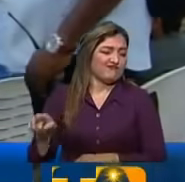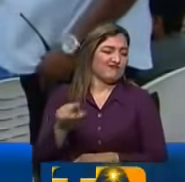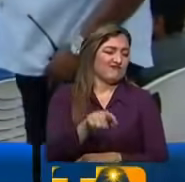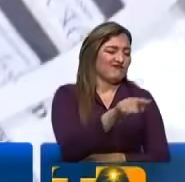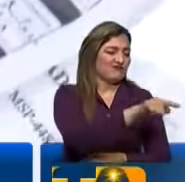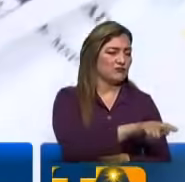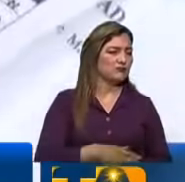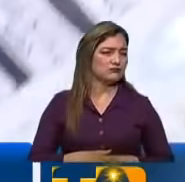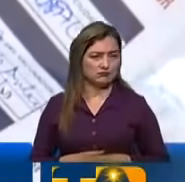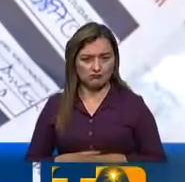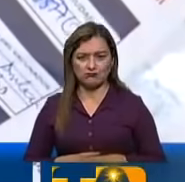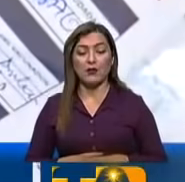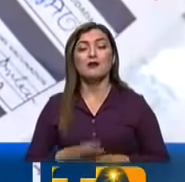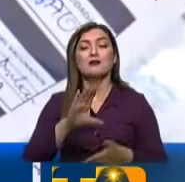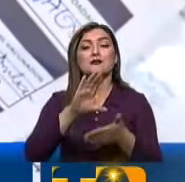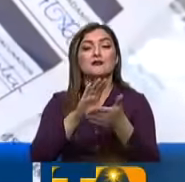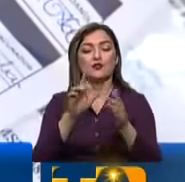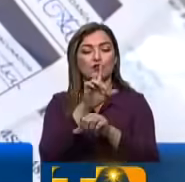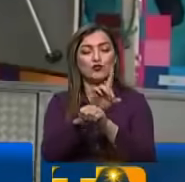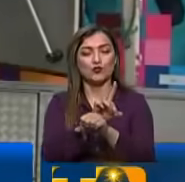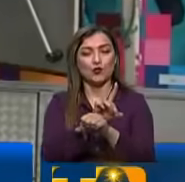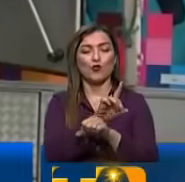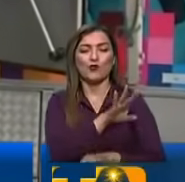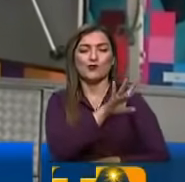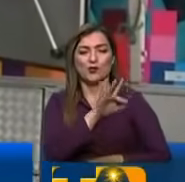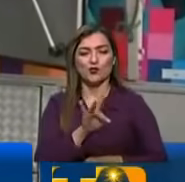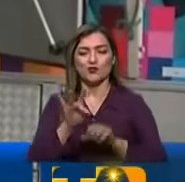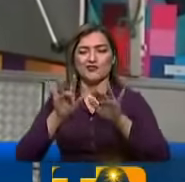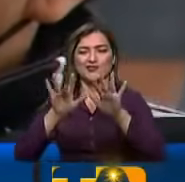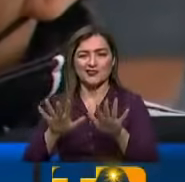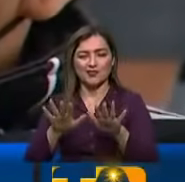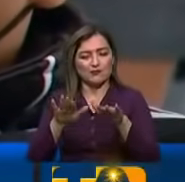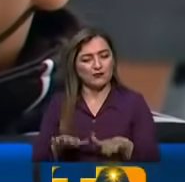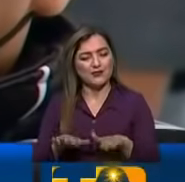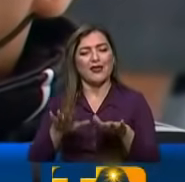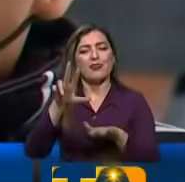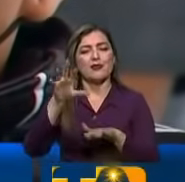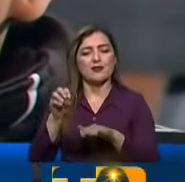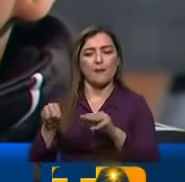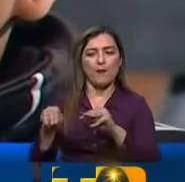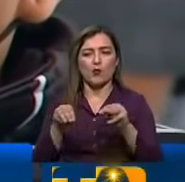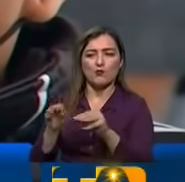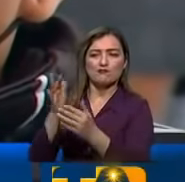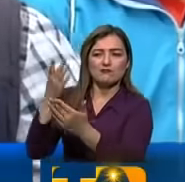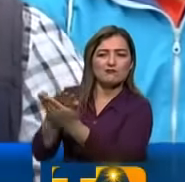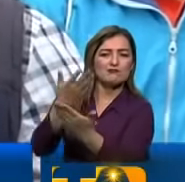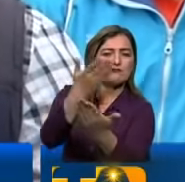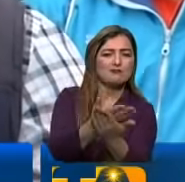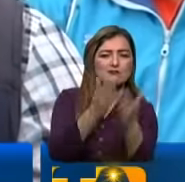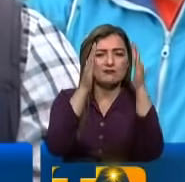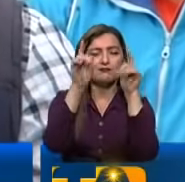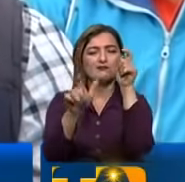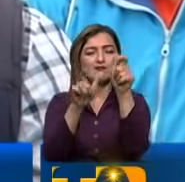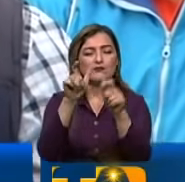a las 48 unidades médicas, 10 fijas y más de 30 móviles que brindan atención a los ciudadanos. Este tipo